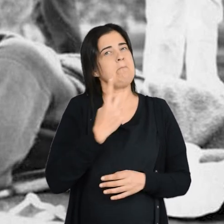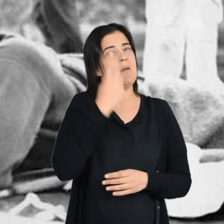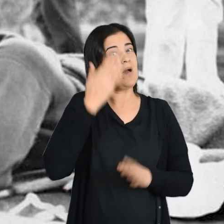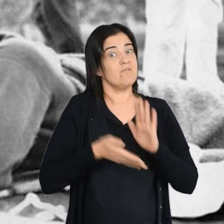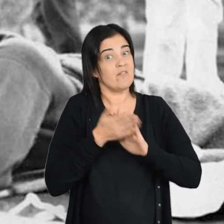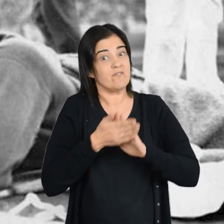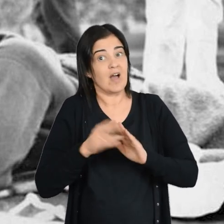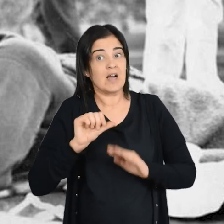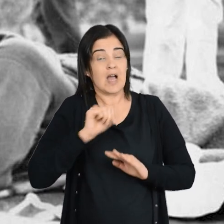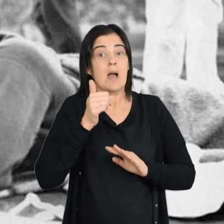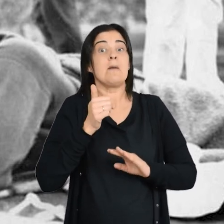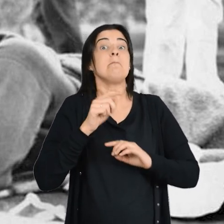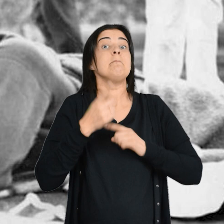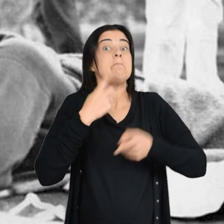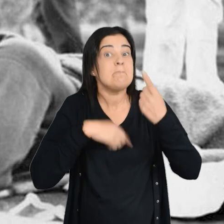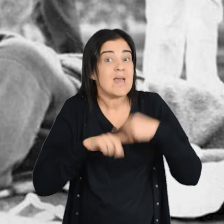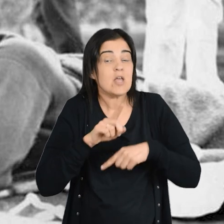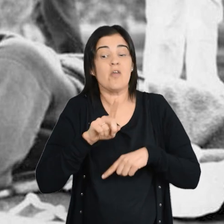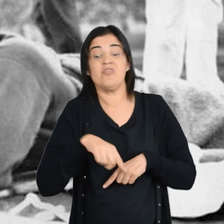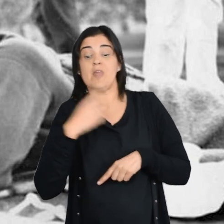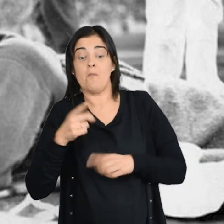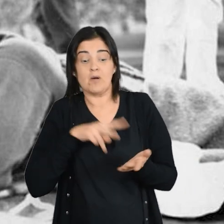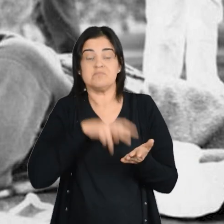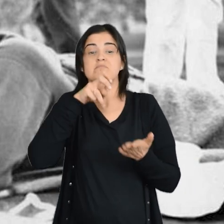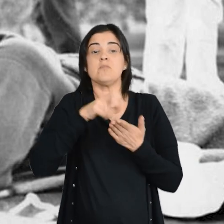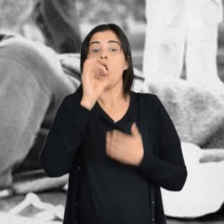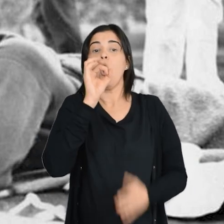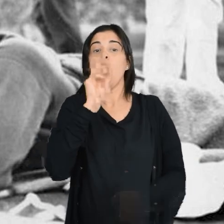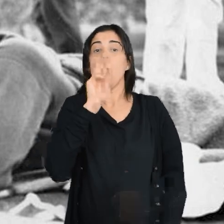lugar pero llegó el turno de wens